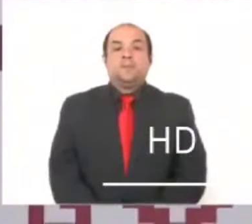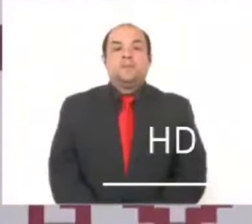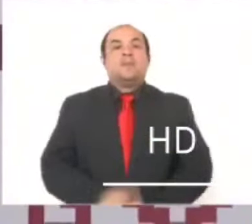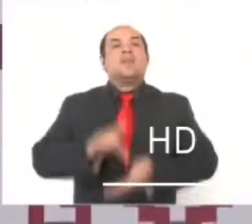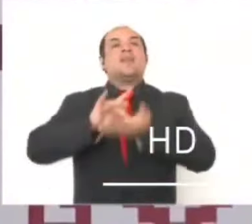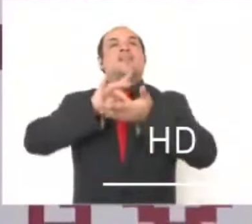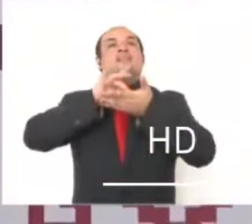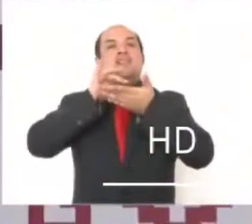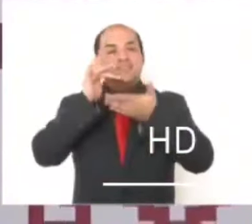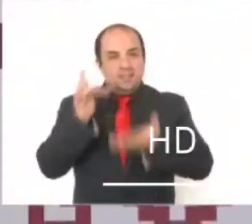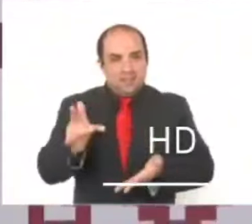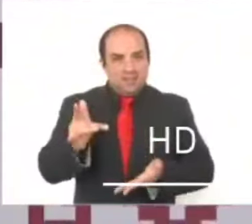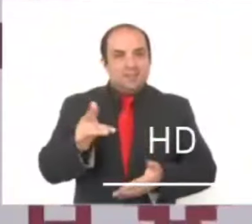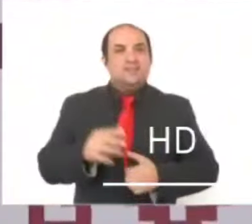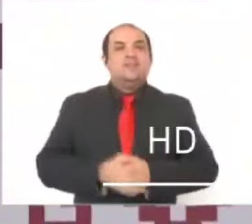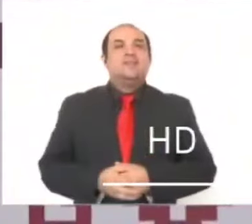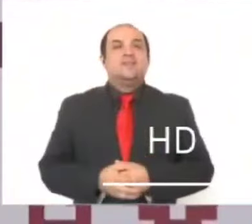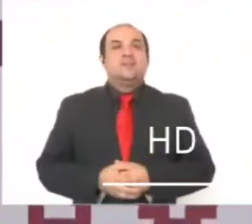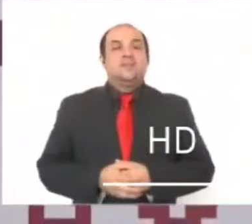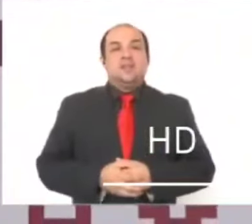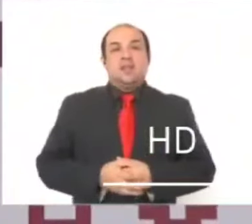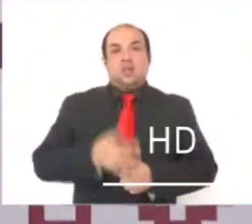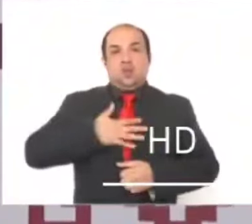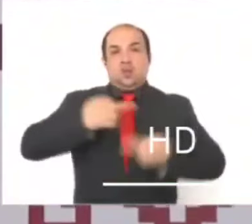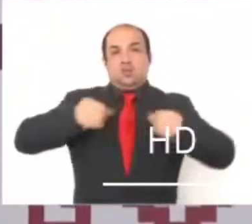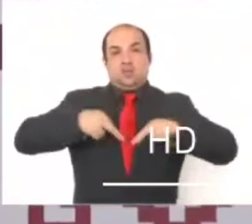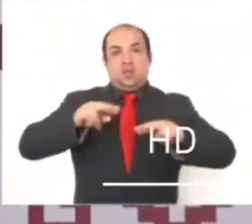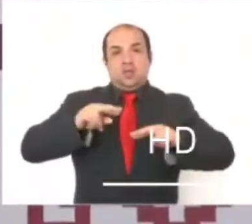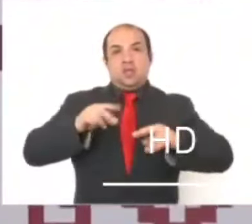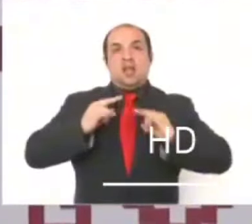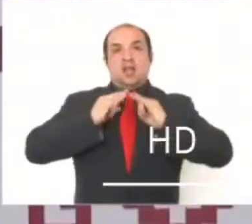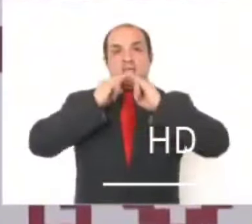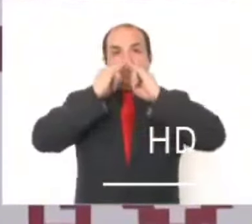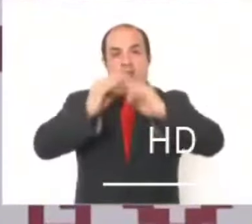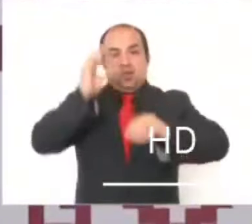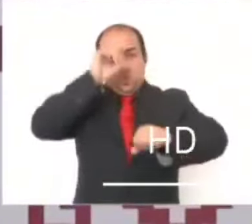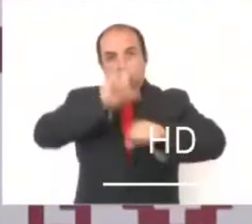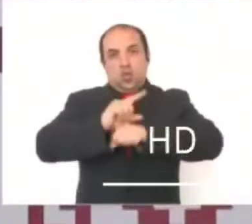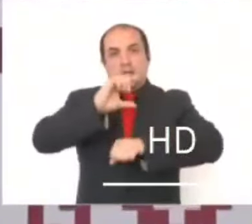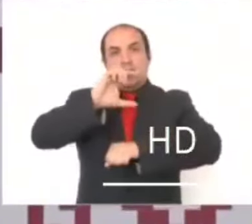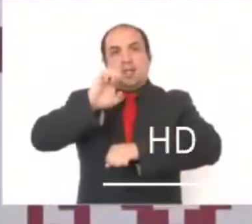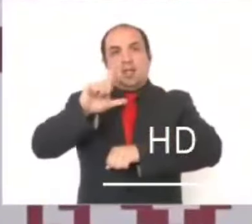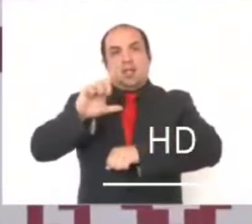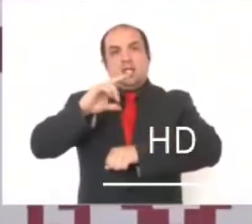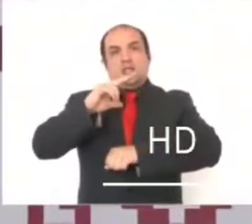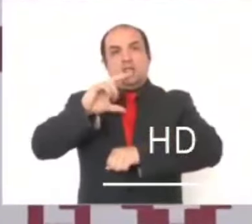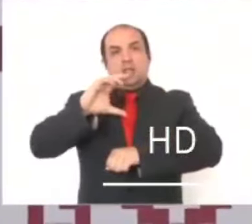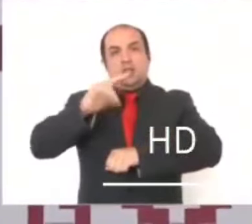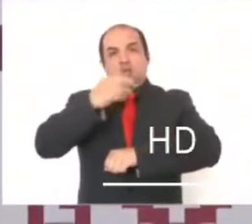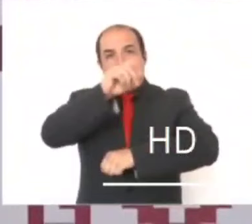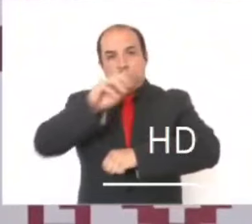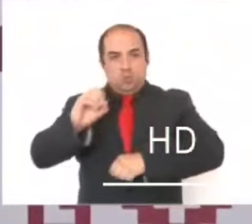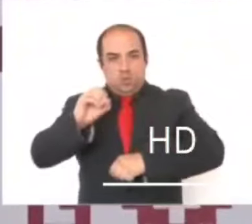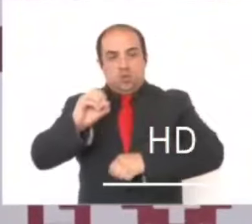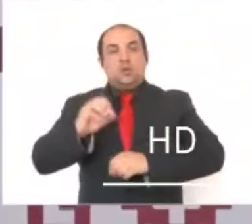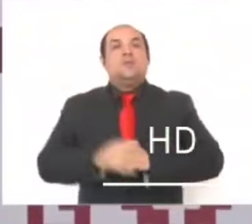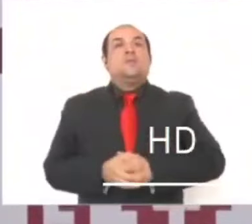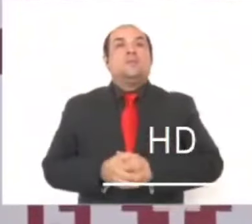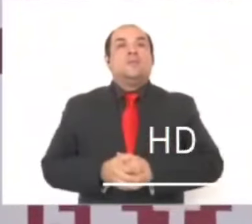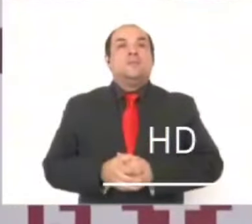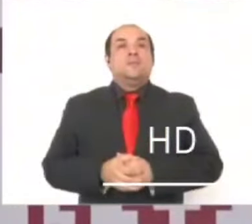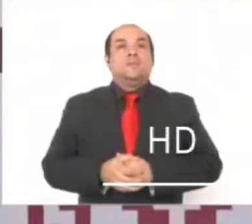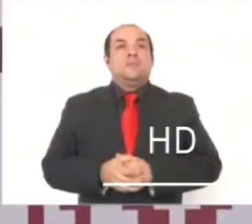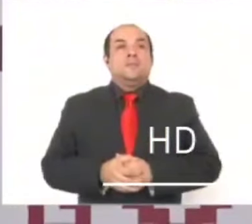Gracias de parte de el Tianguis Cultural del Chopo, repito, a nombre de mis compañeros, y sobre todo a las